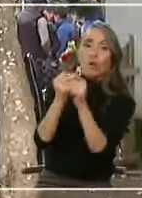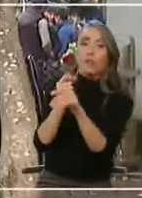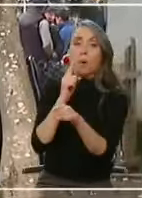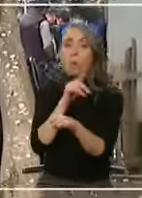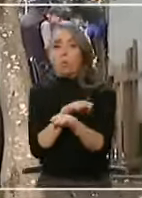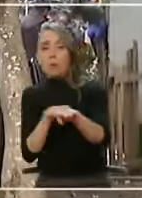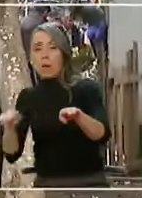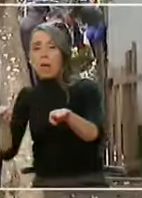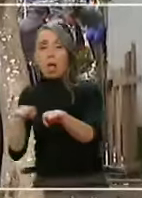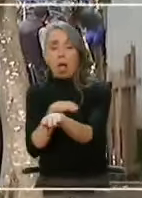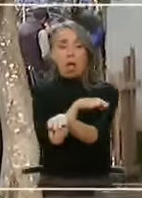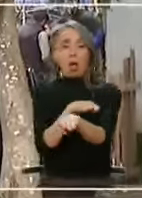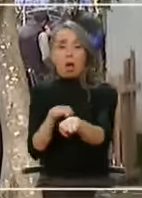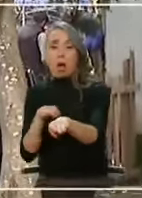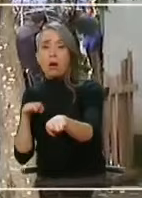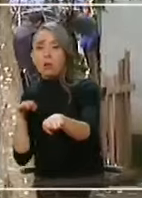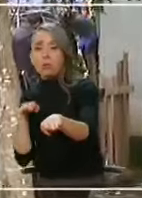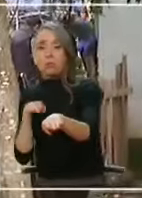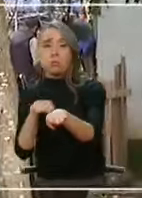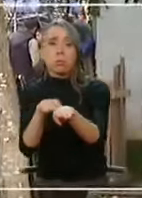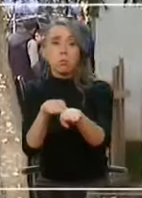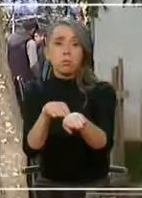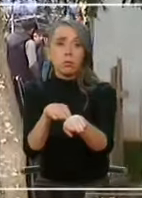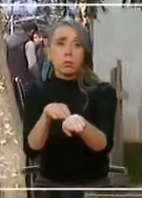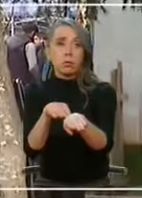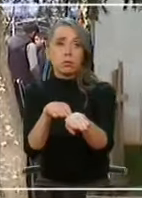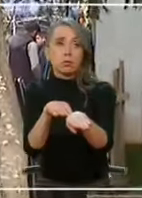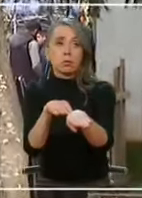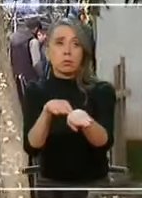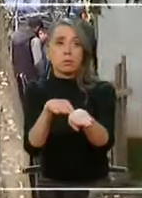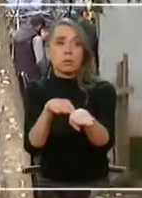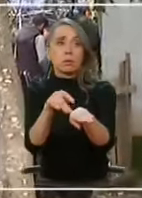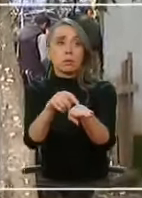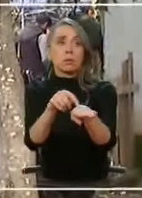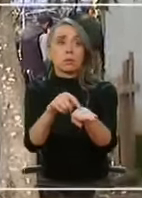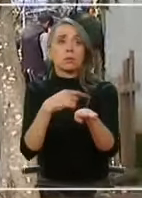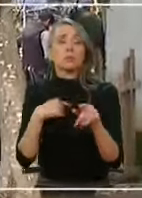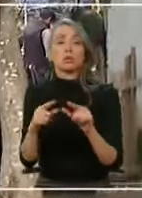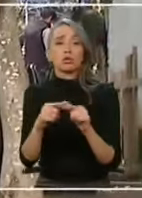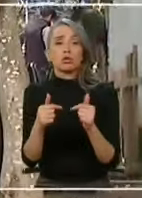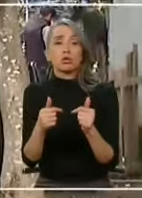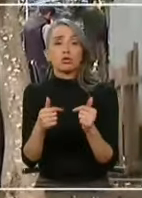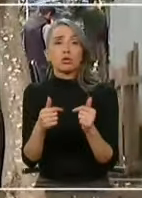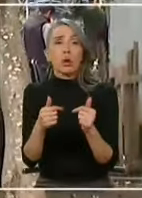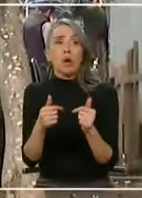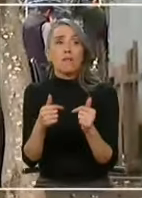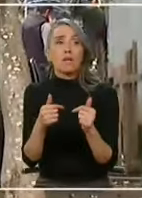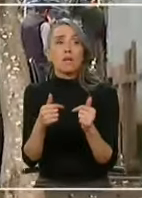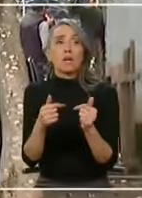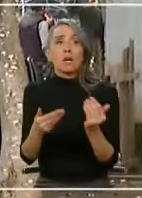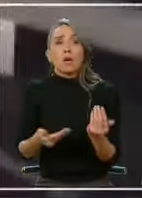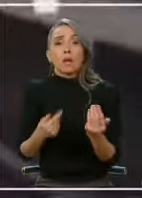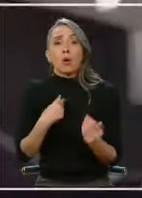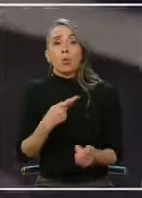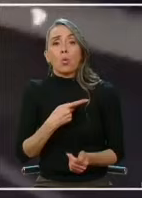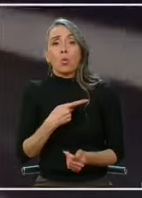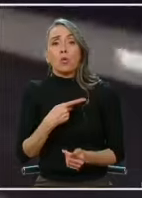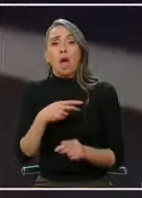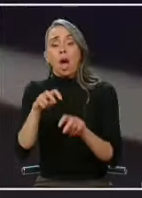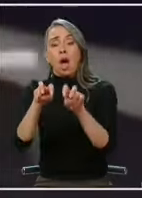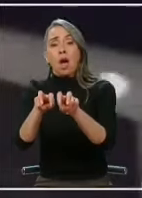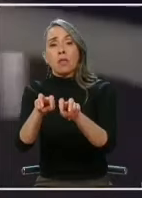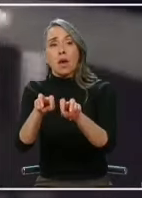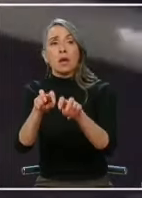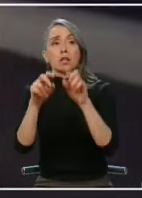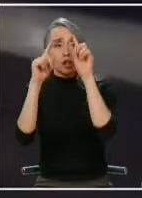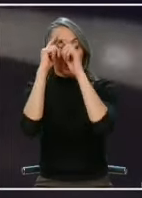en la última maniobra que hizo el tipo, le pegó de lleno donde venía, en la parte donde venía mi sobrina con mi cuñada.